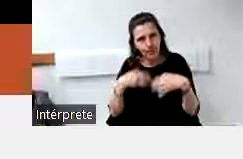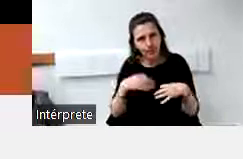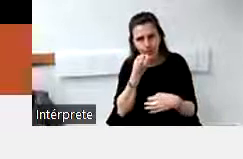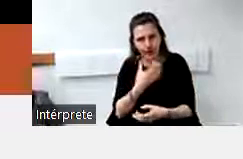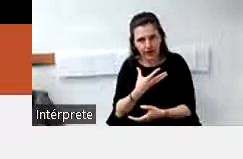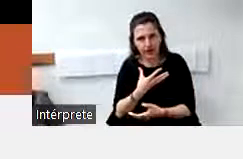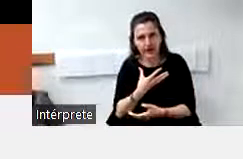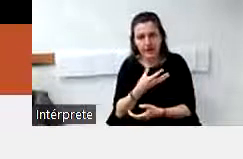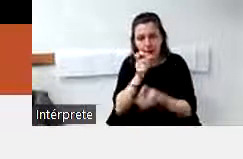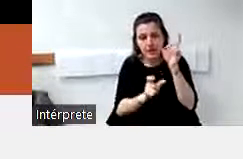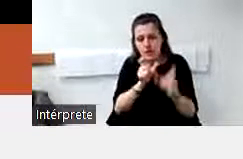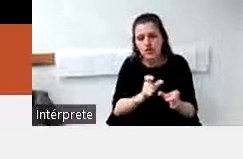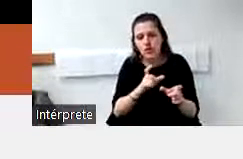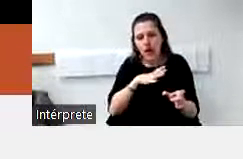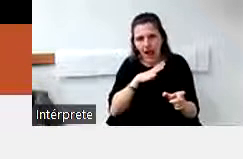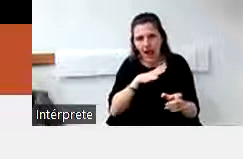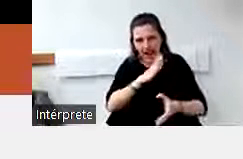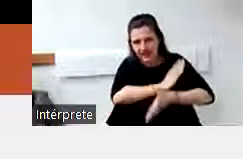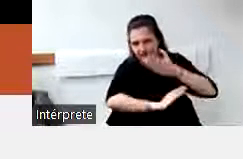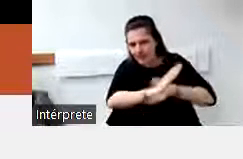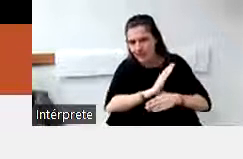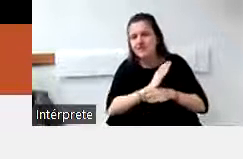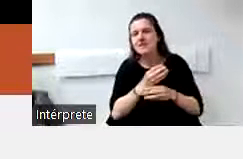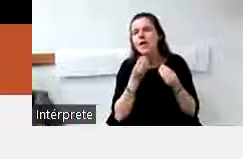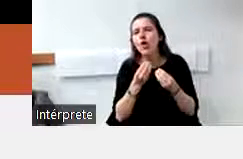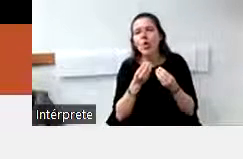deseos, sus interacciones,